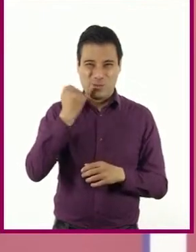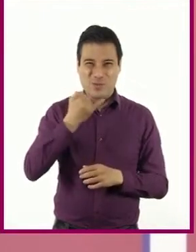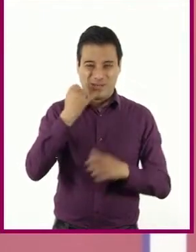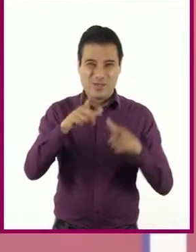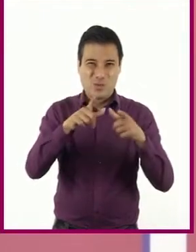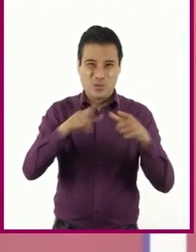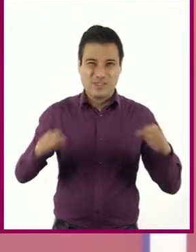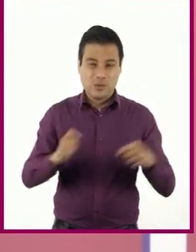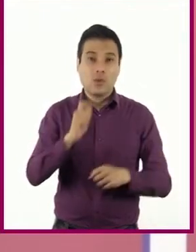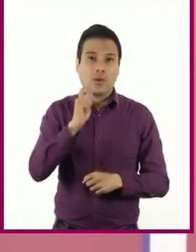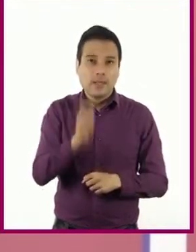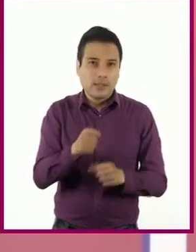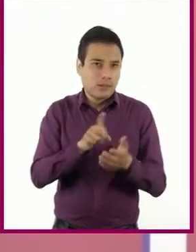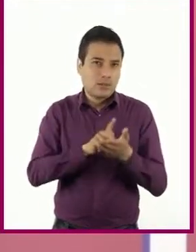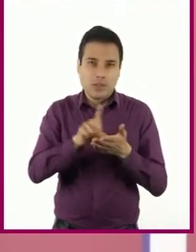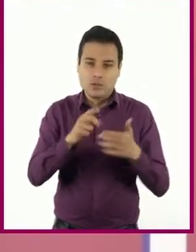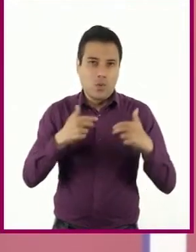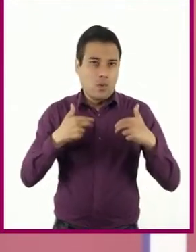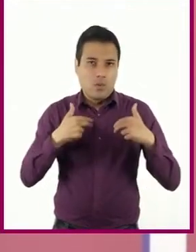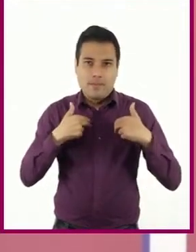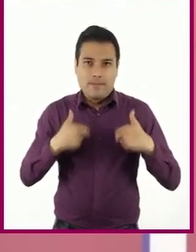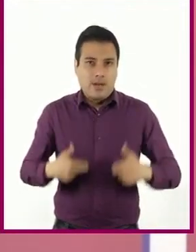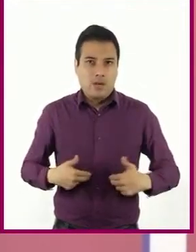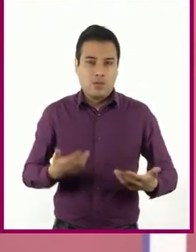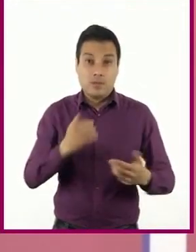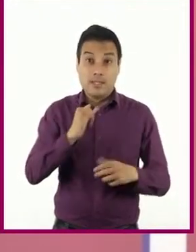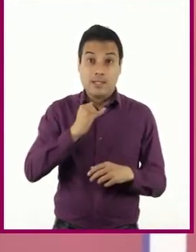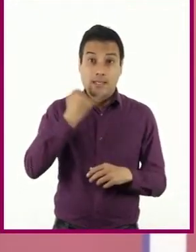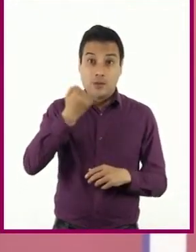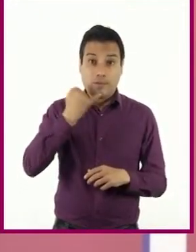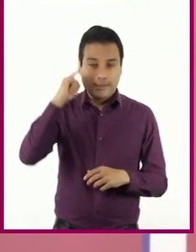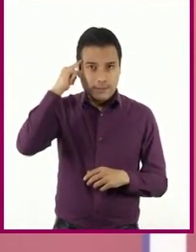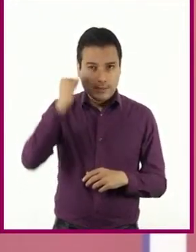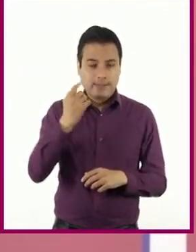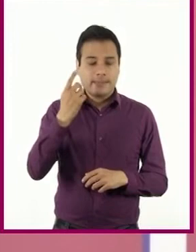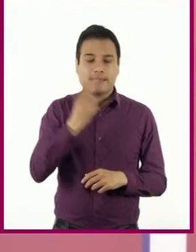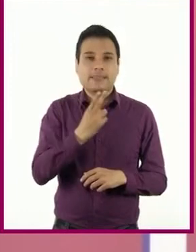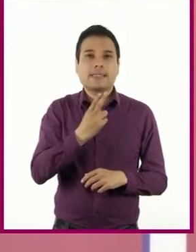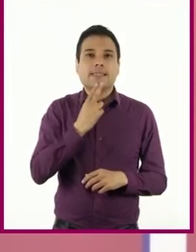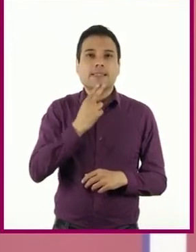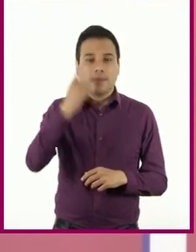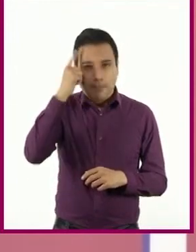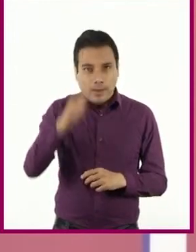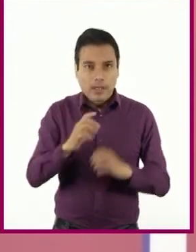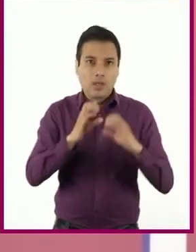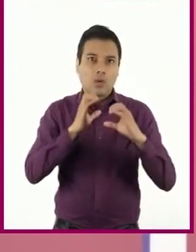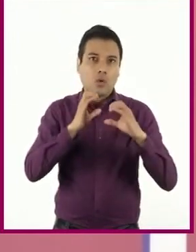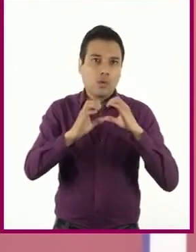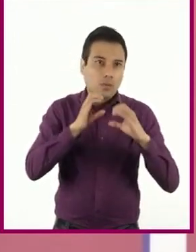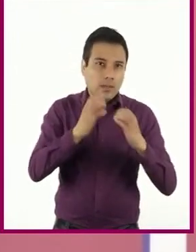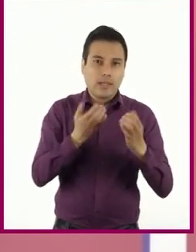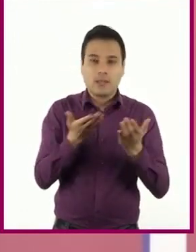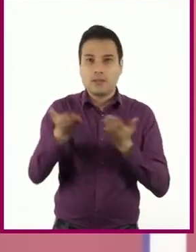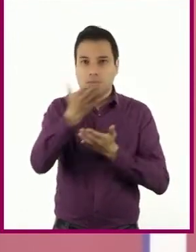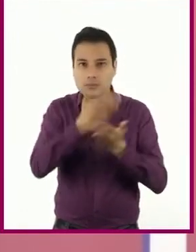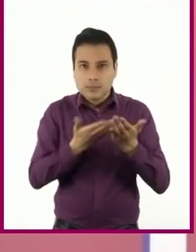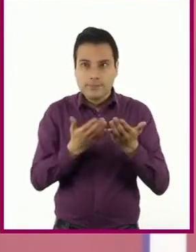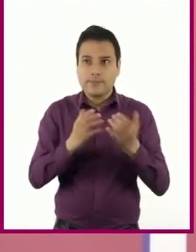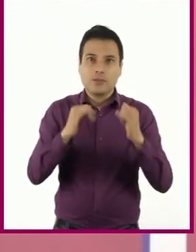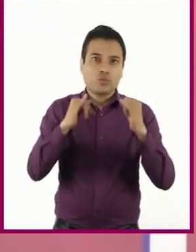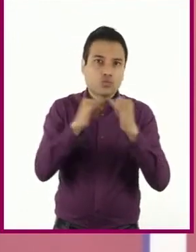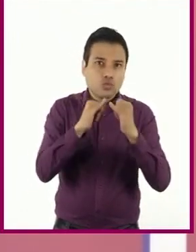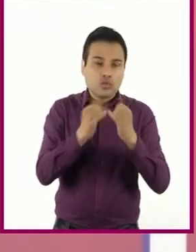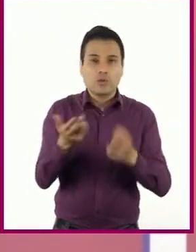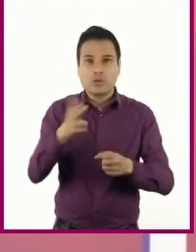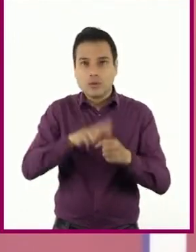derechos humanos, pues las lenguas indígenas tienen usos sociales e institucionales donde se involucra la salud, la educación,